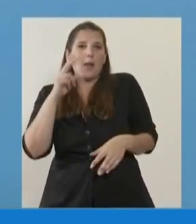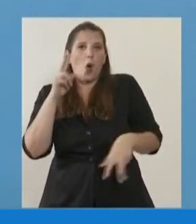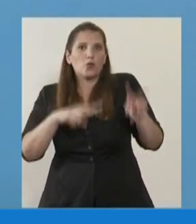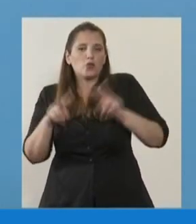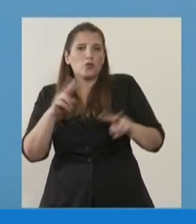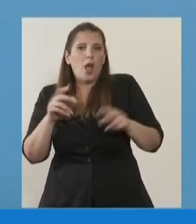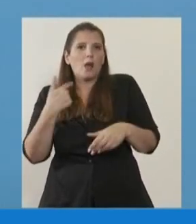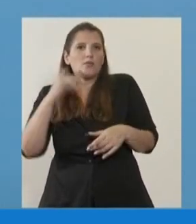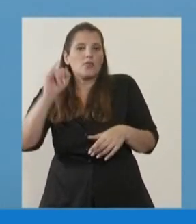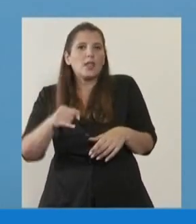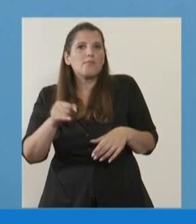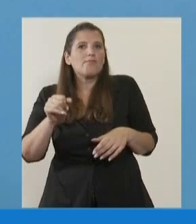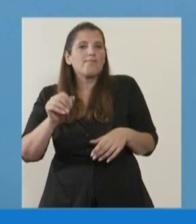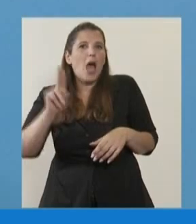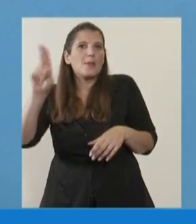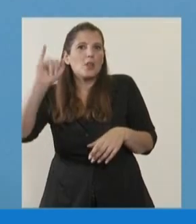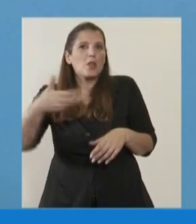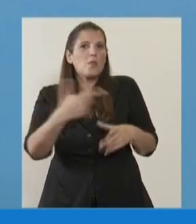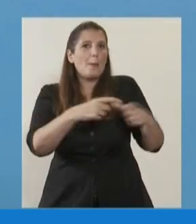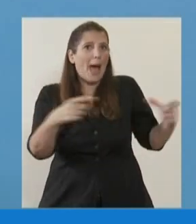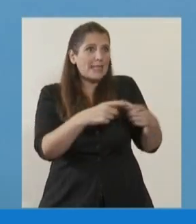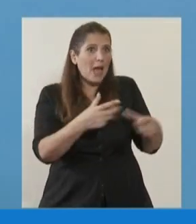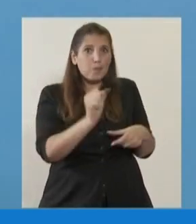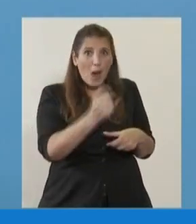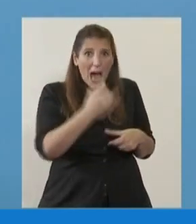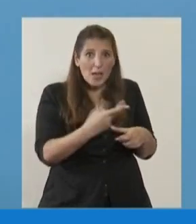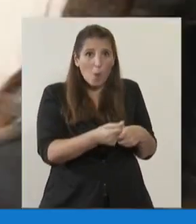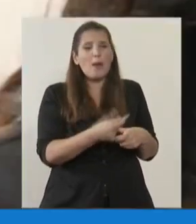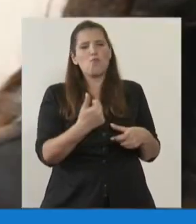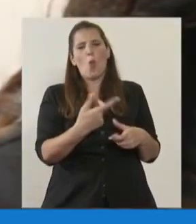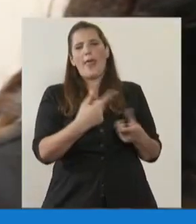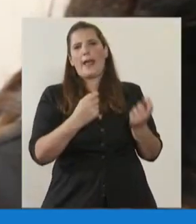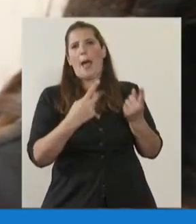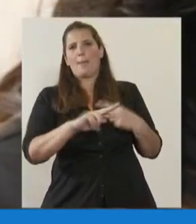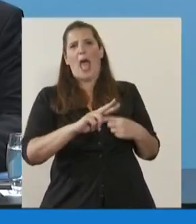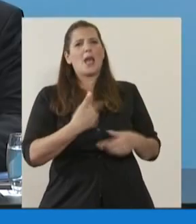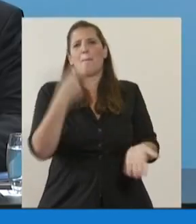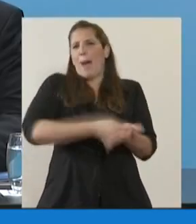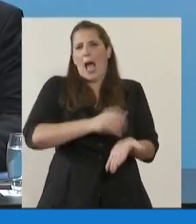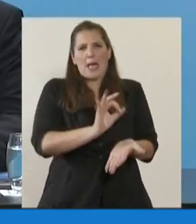estamos permitiendo que puedan cambiar los pasajes sin cobrarles una penalidad.